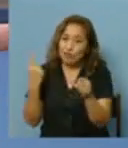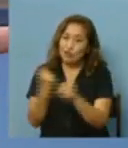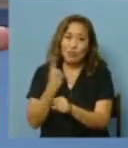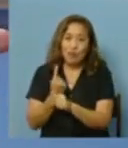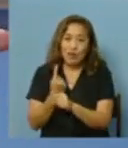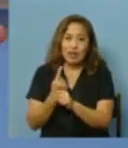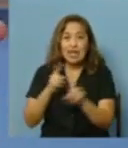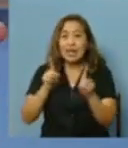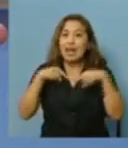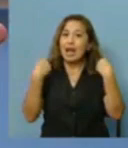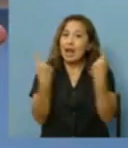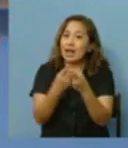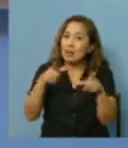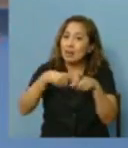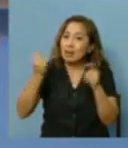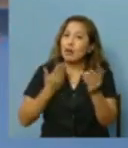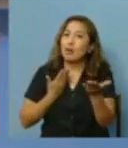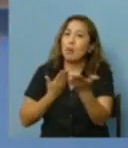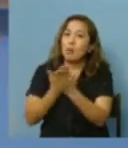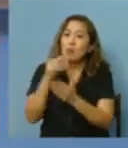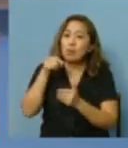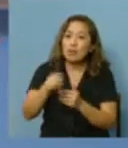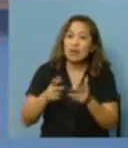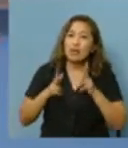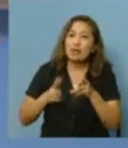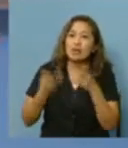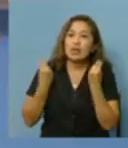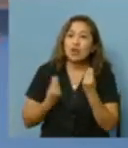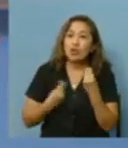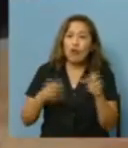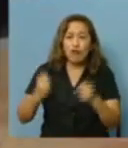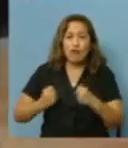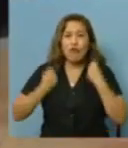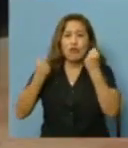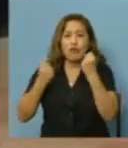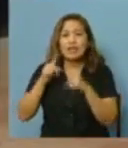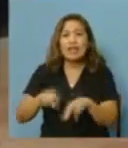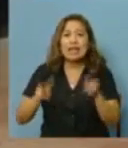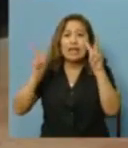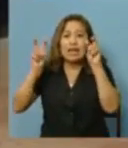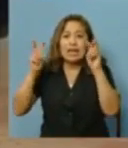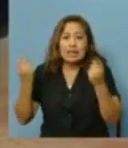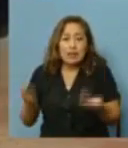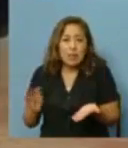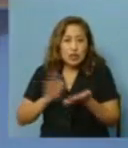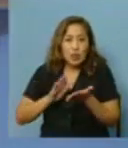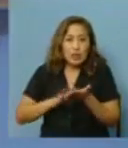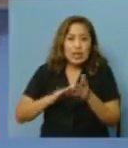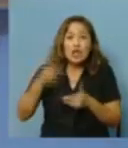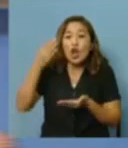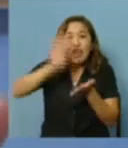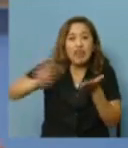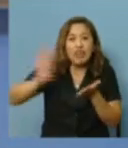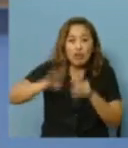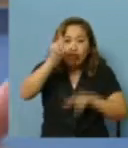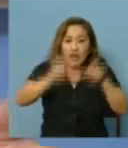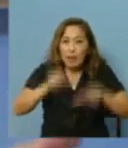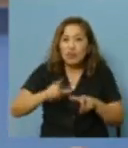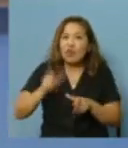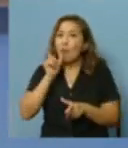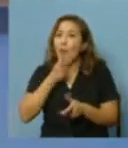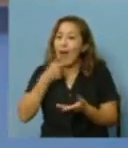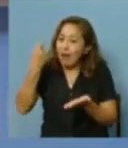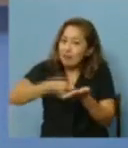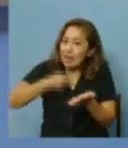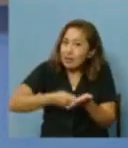eso también es cámara la cámara está planteando está planteando con toda la dureza ya el tema de que tenemos que ver por estos pasillos los productores lo que quedan de casa